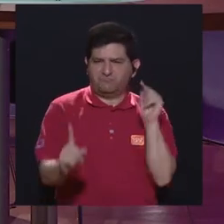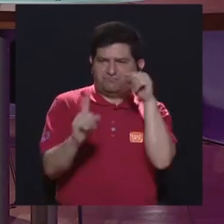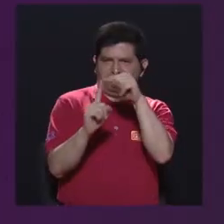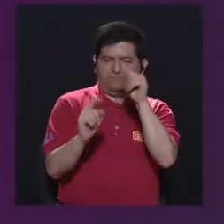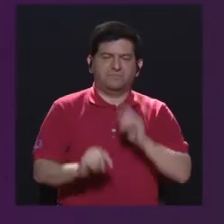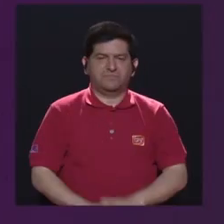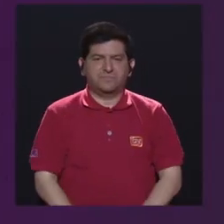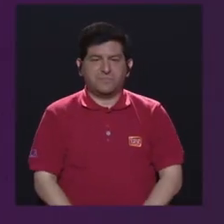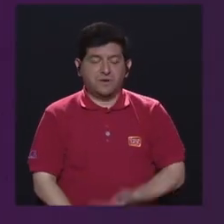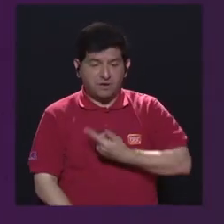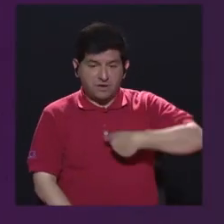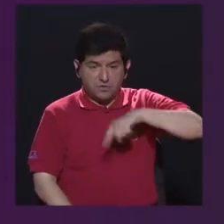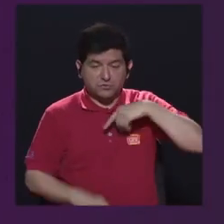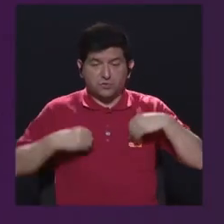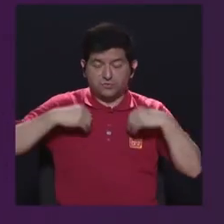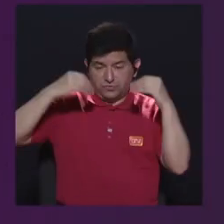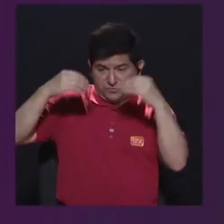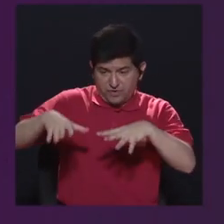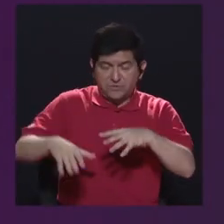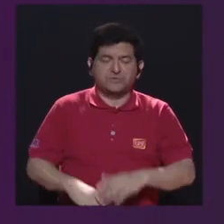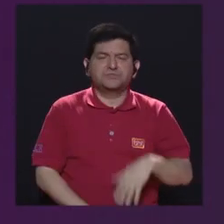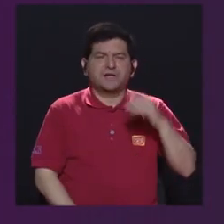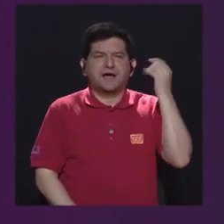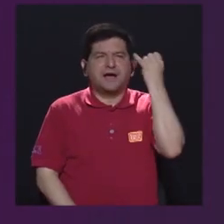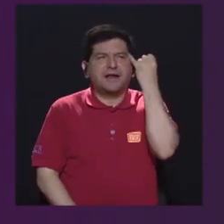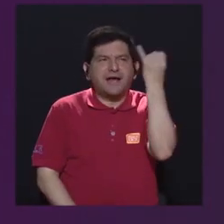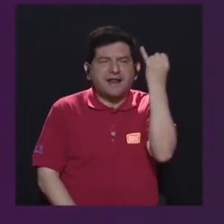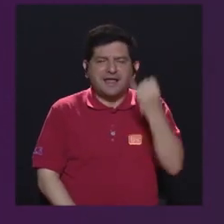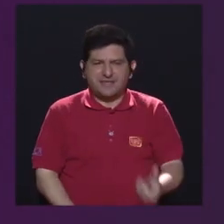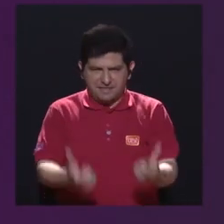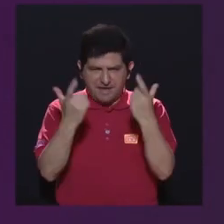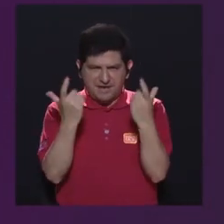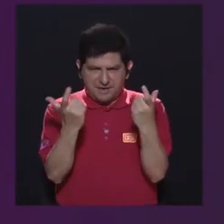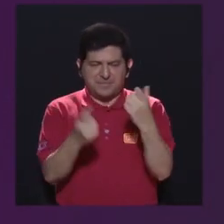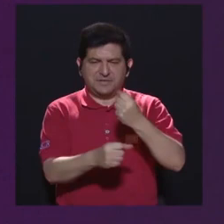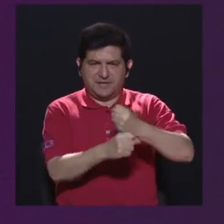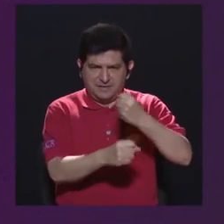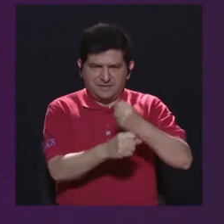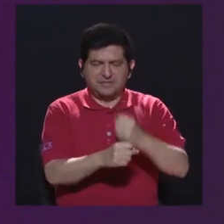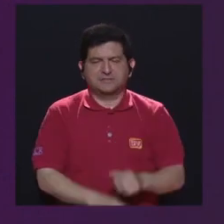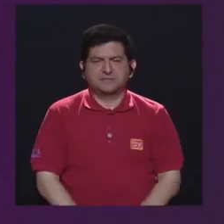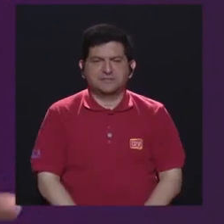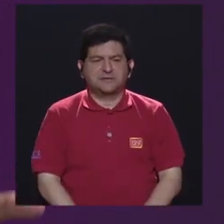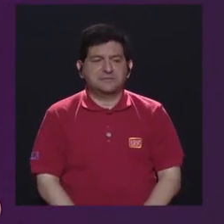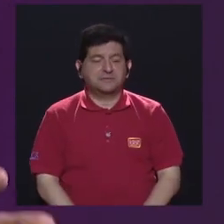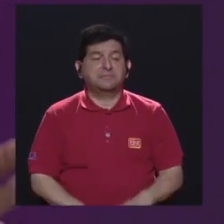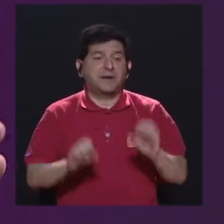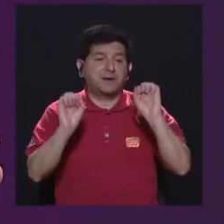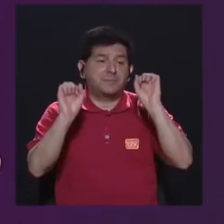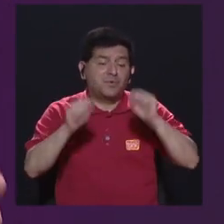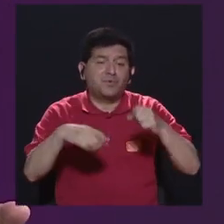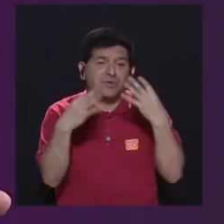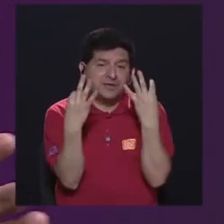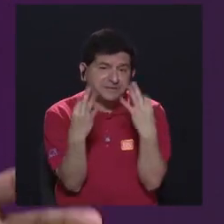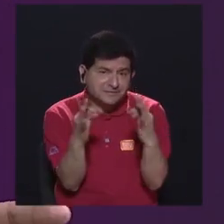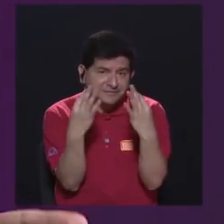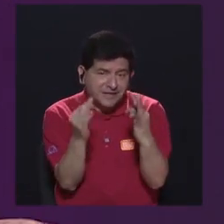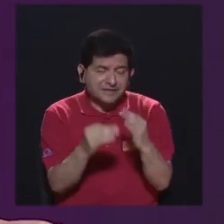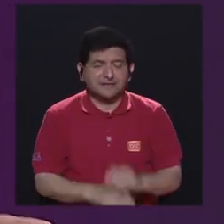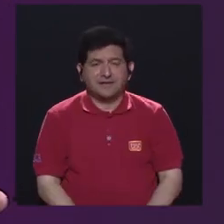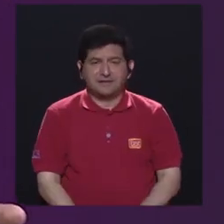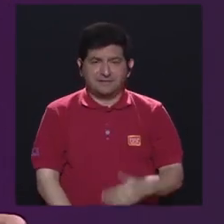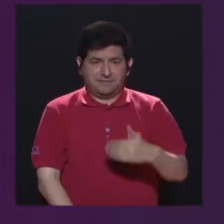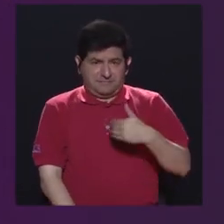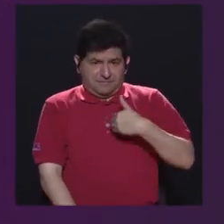ahí, renunciando a la lógica capitalista del trabajo y de agenciar y llegar pues a poder agenciar y poder